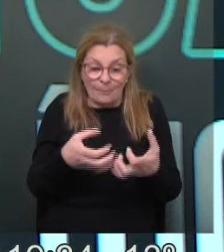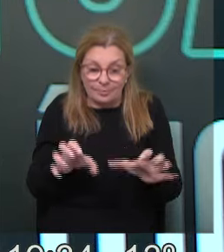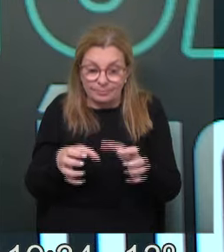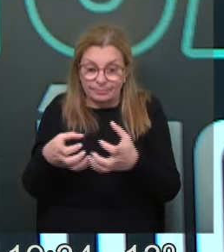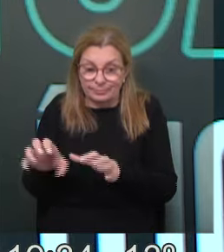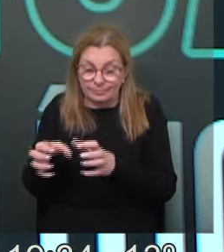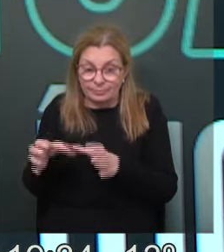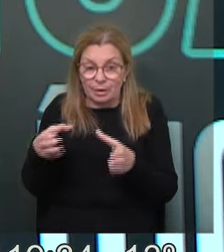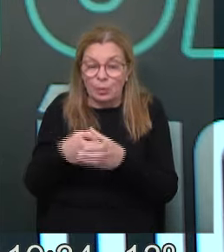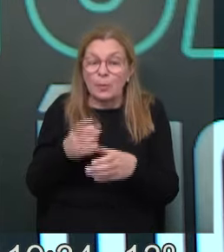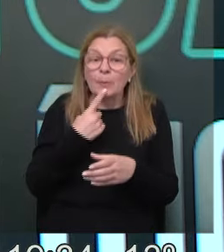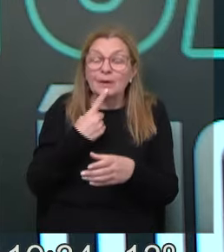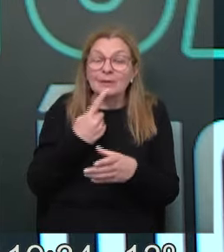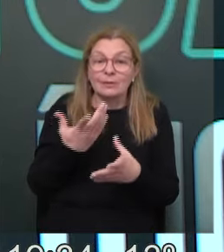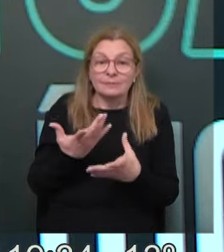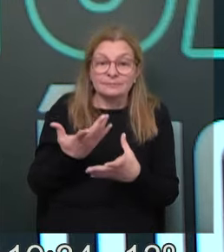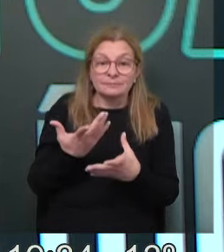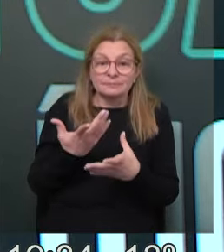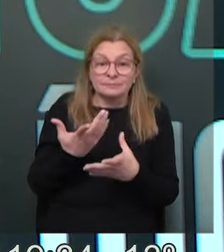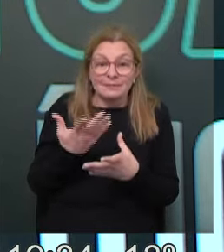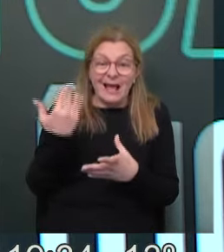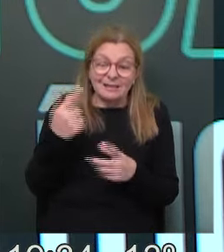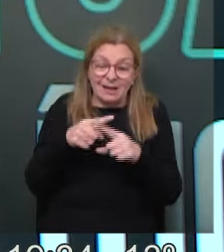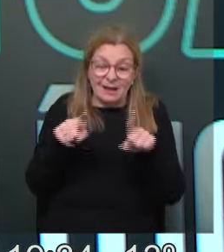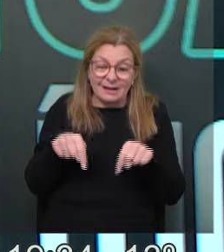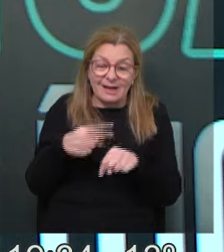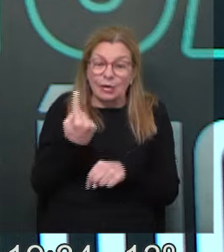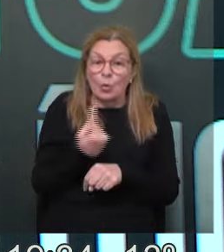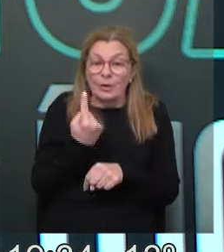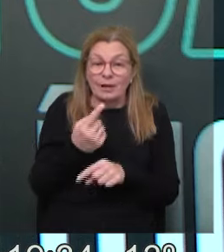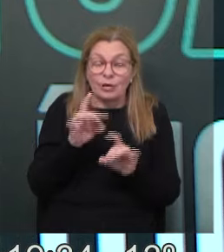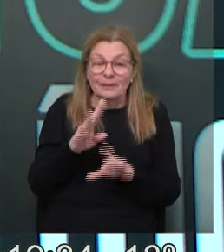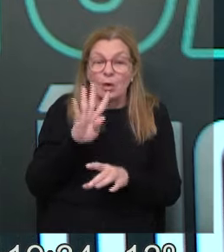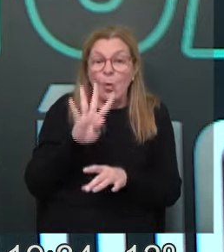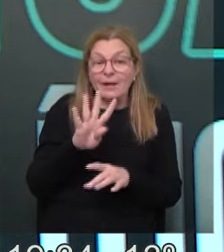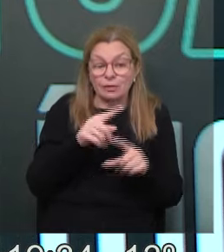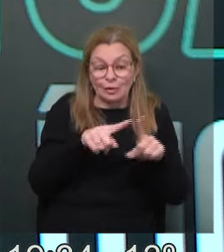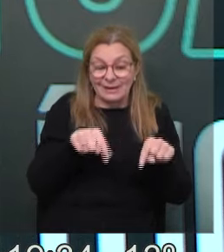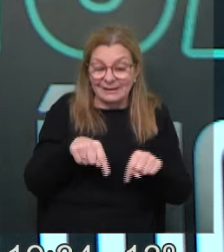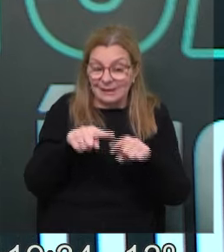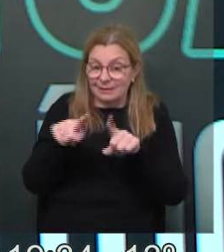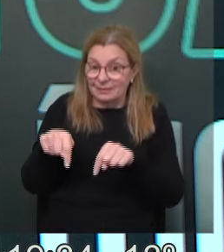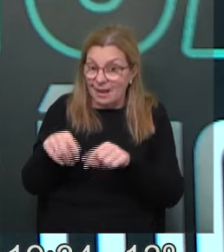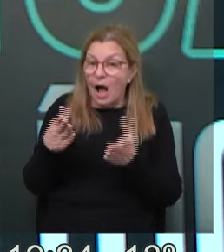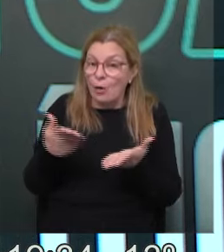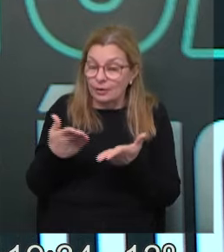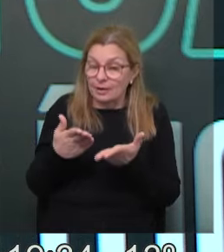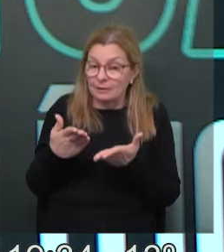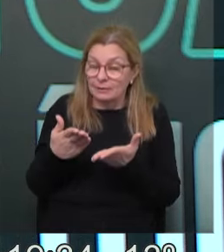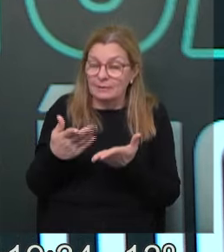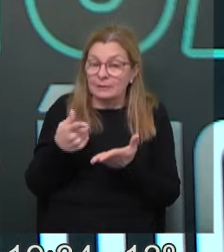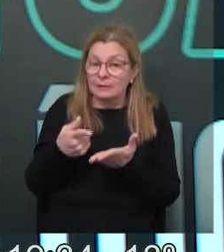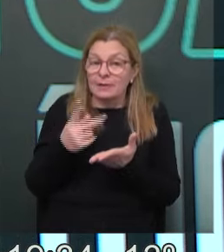había una una lista sola Por lo tanto el efecto no no existía ahora al haber cuatro listas si se genera un sublema entre más de una de lista